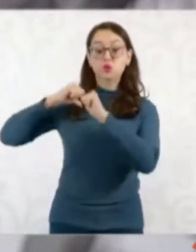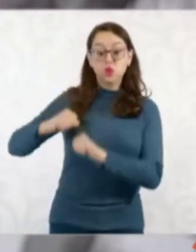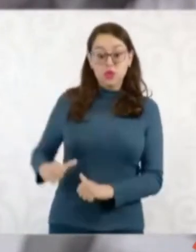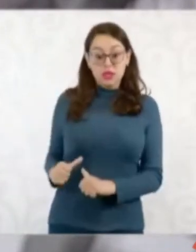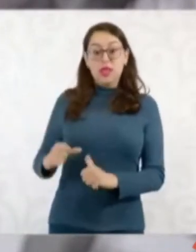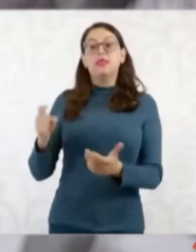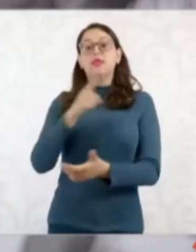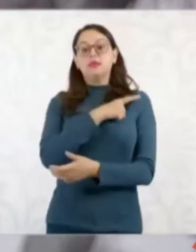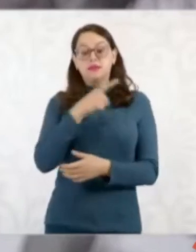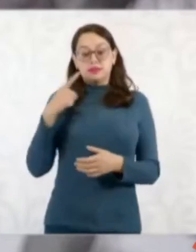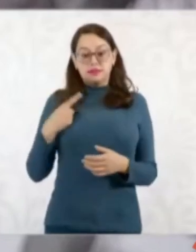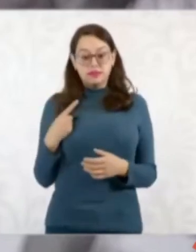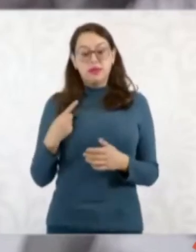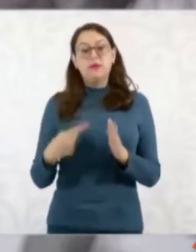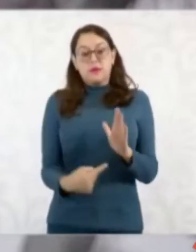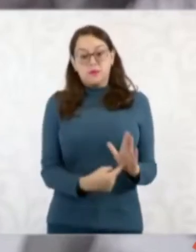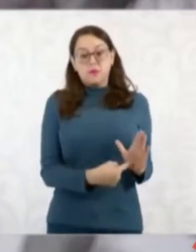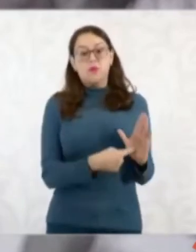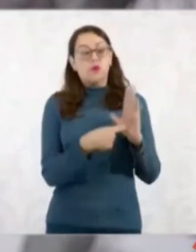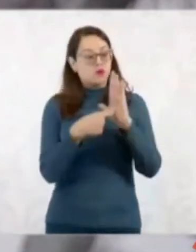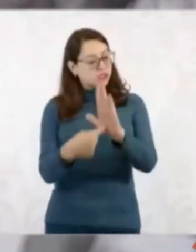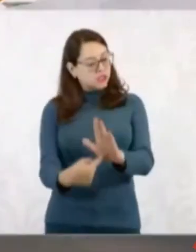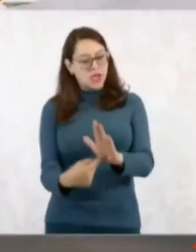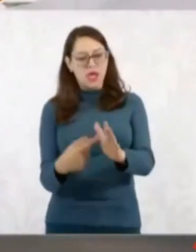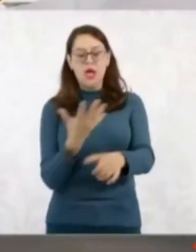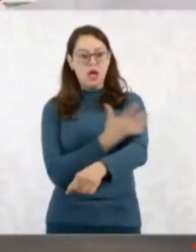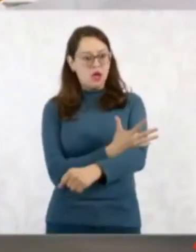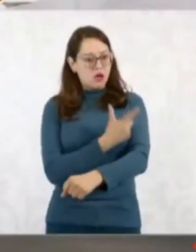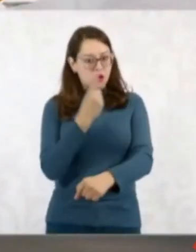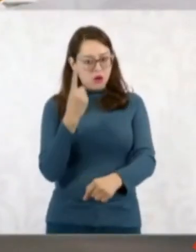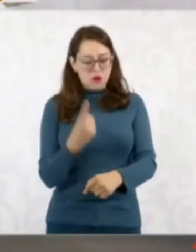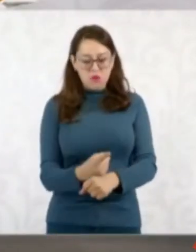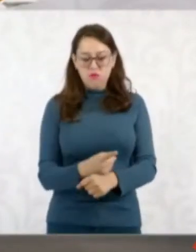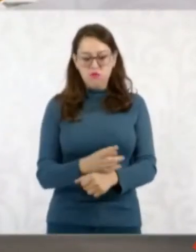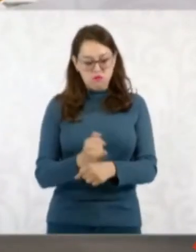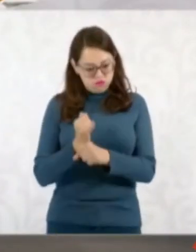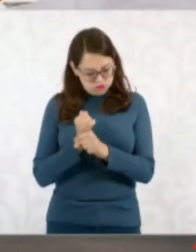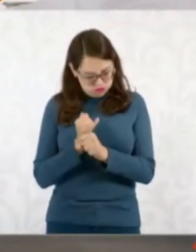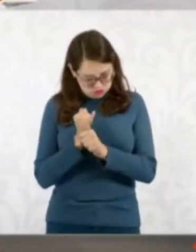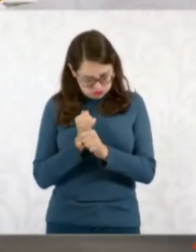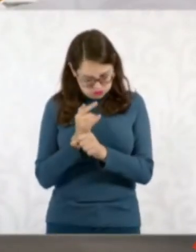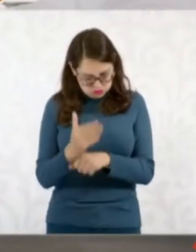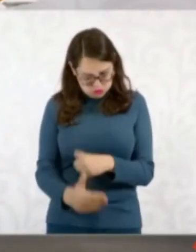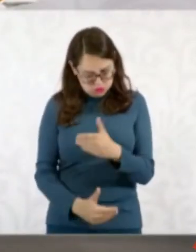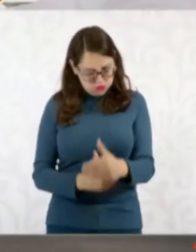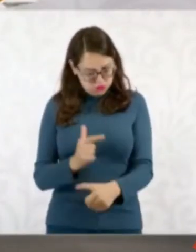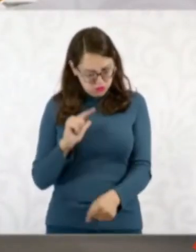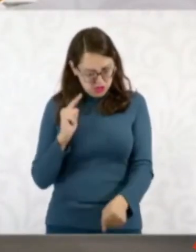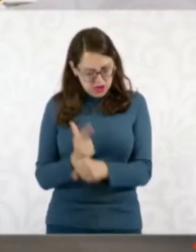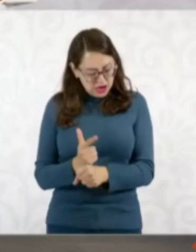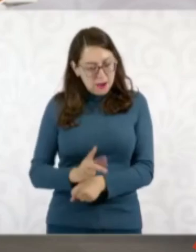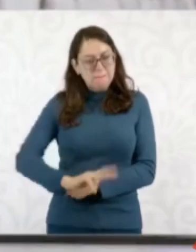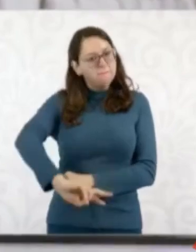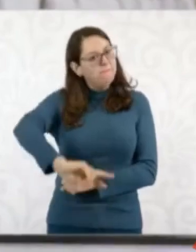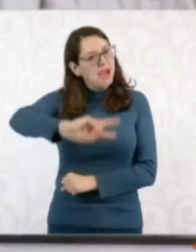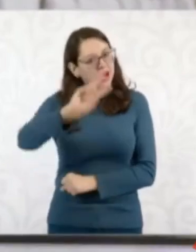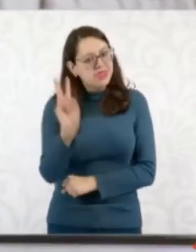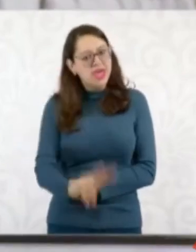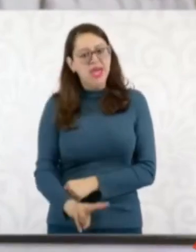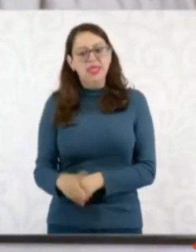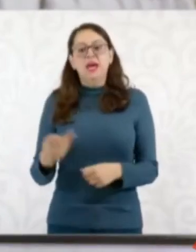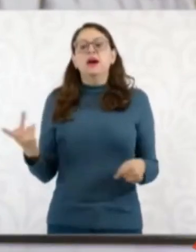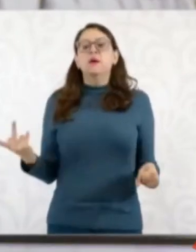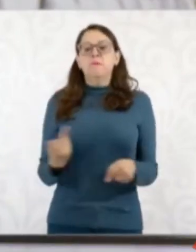y por eso la transparencia es muy importante, el derecho a la verdad, el derecho a saber cuáles han sido